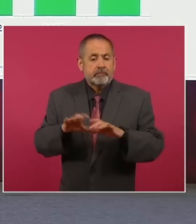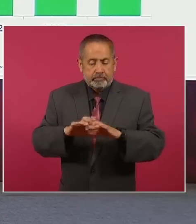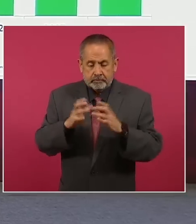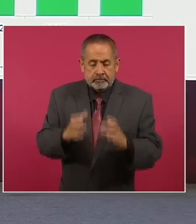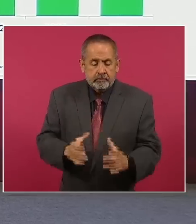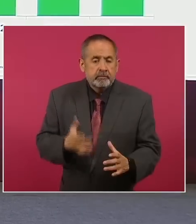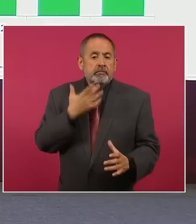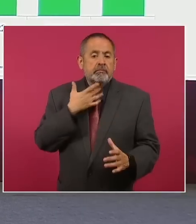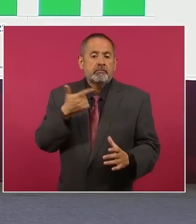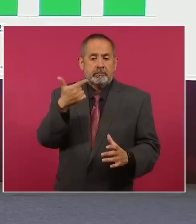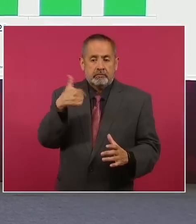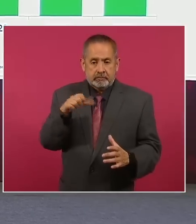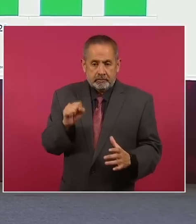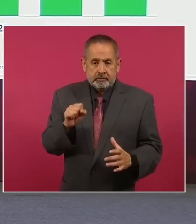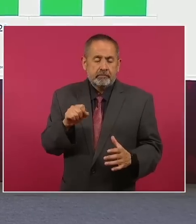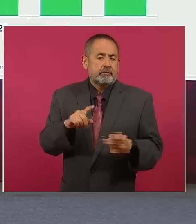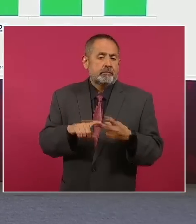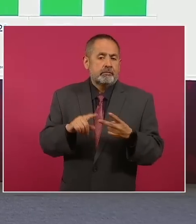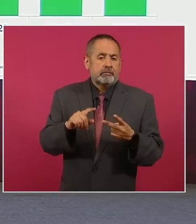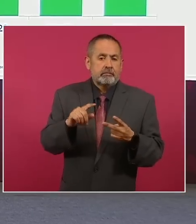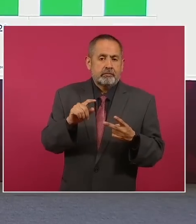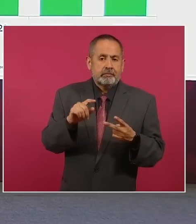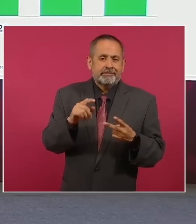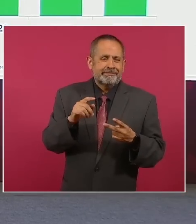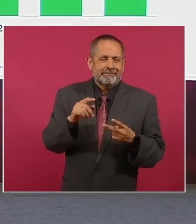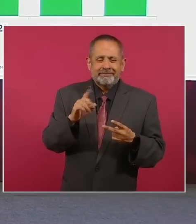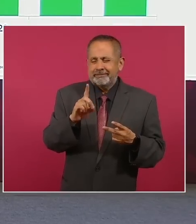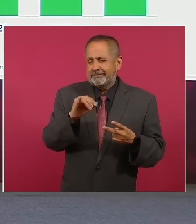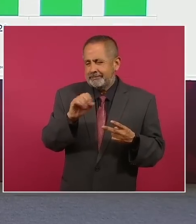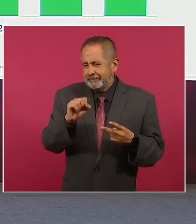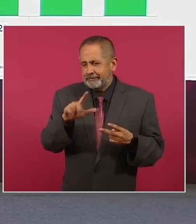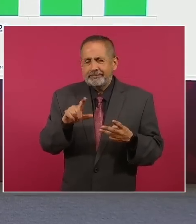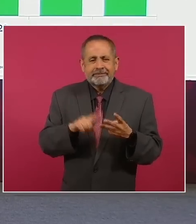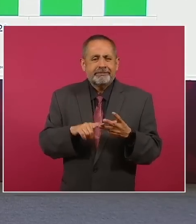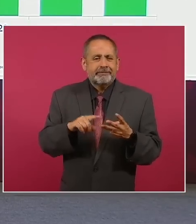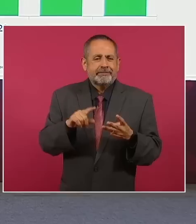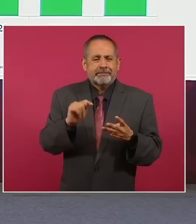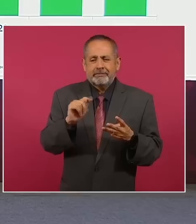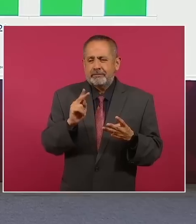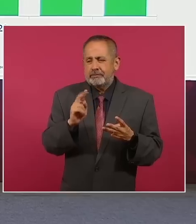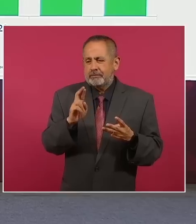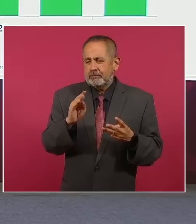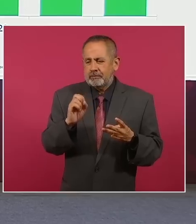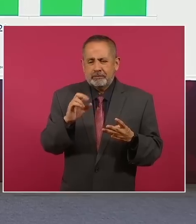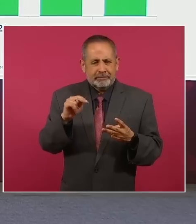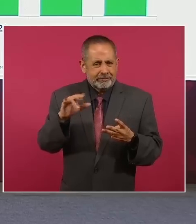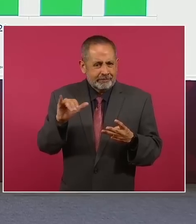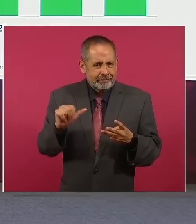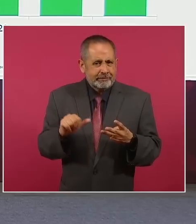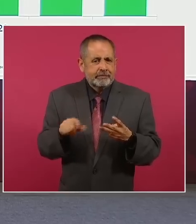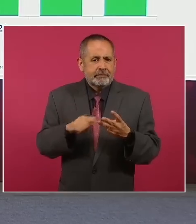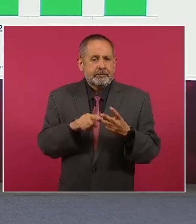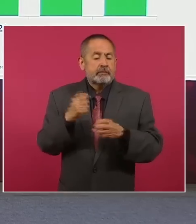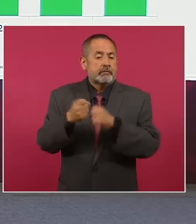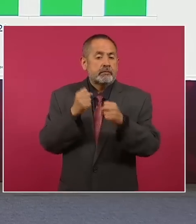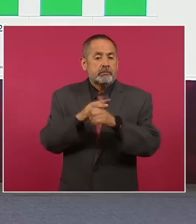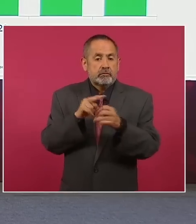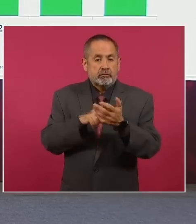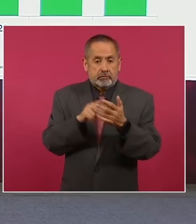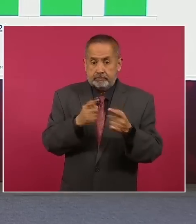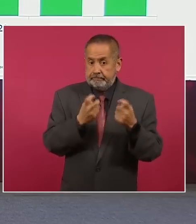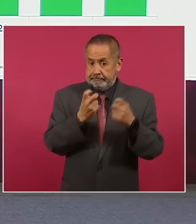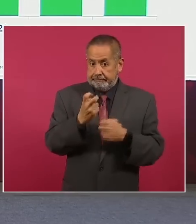de gasolinas, diésel, turbocina que se importaban en el 2018. Así